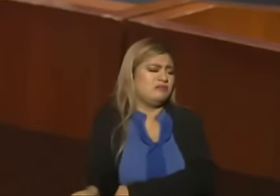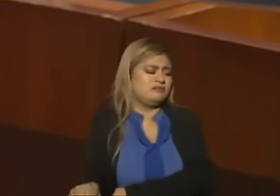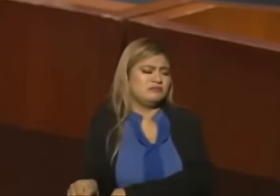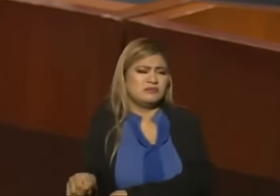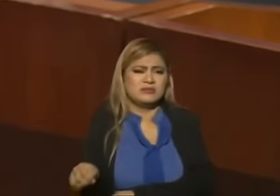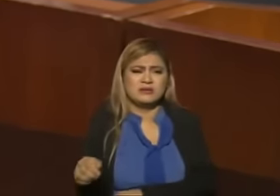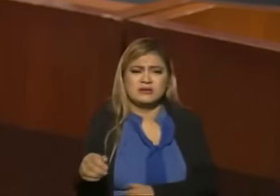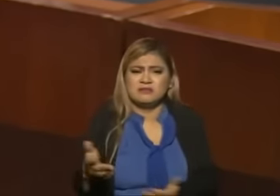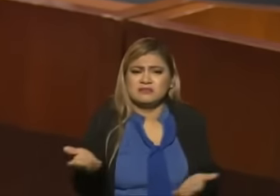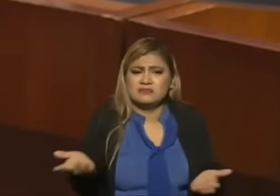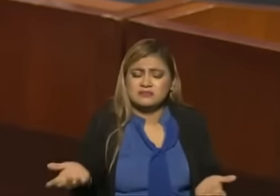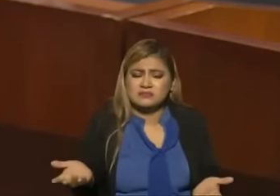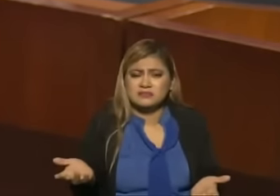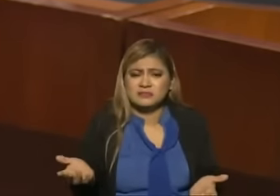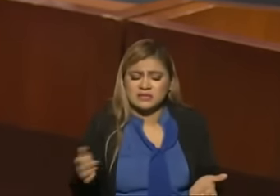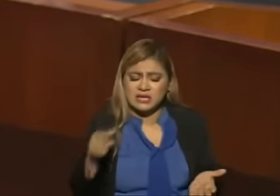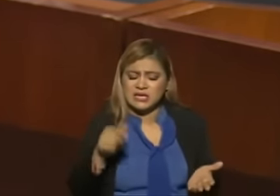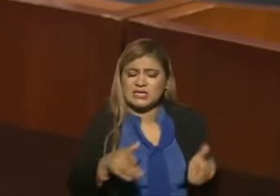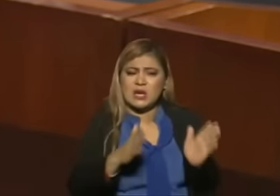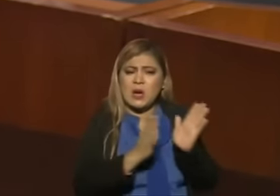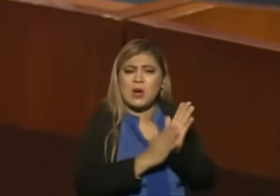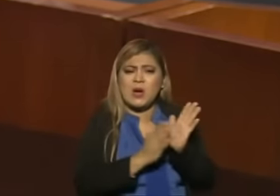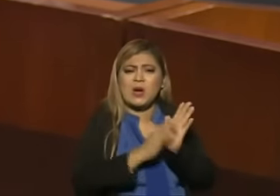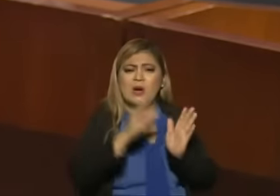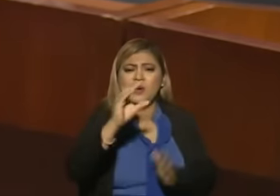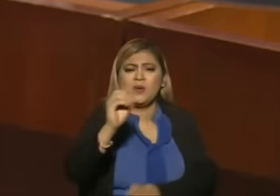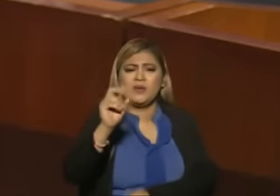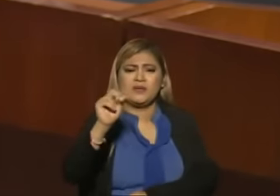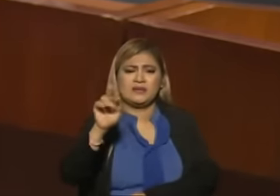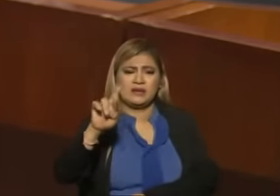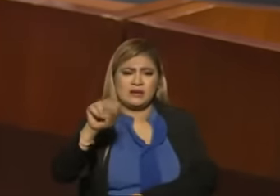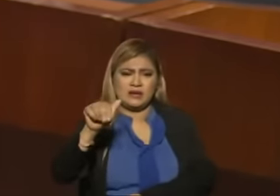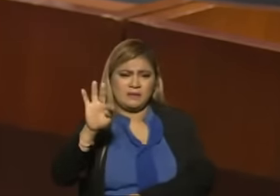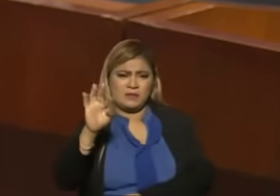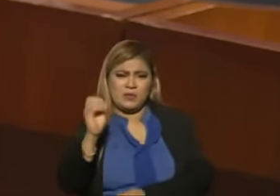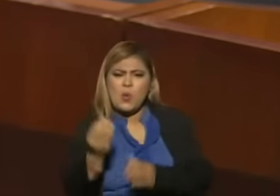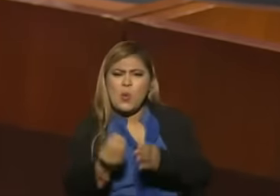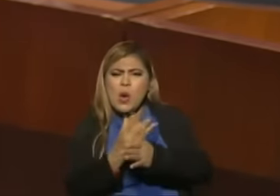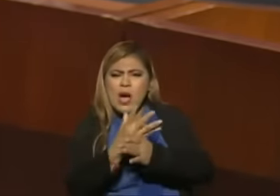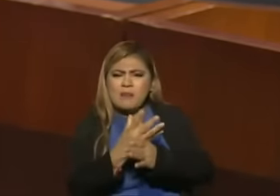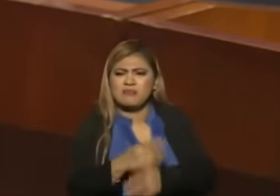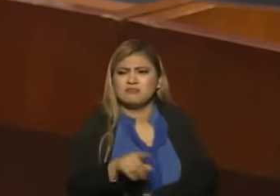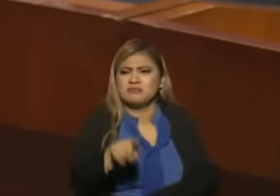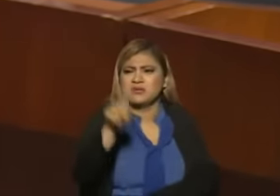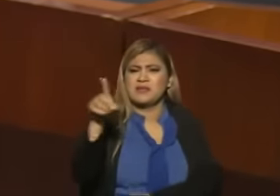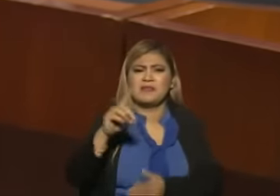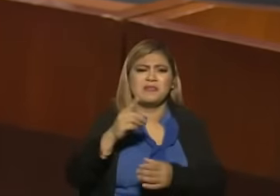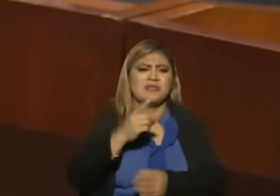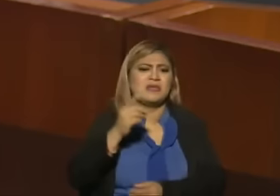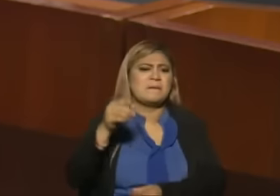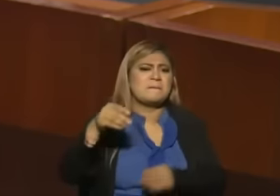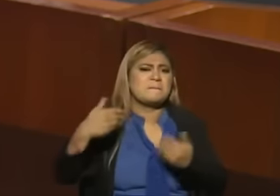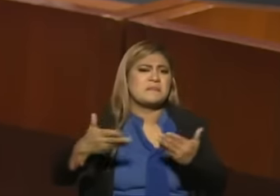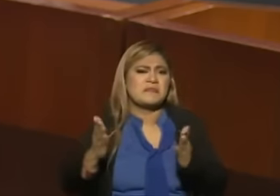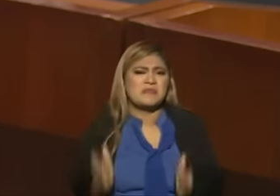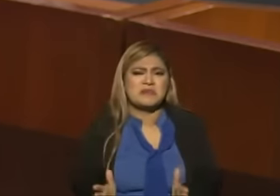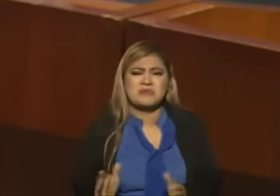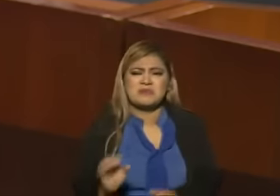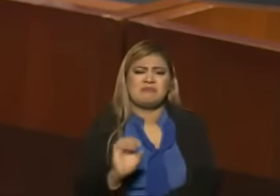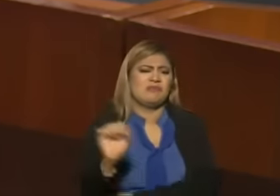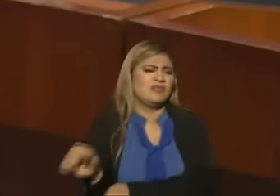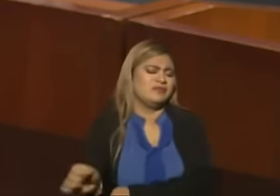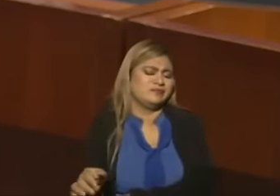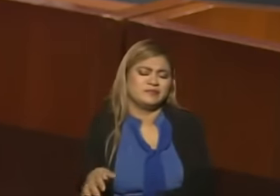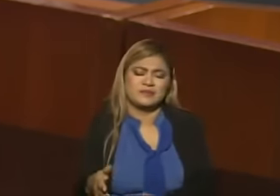célere de este contrato, que es un contrato nuevo y que no admitió discusión en ninguna